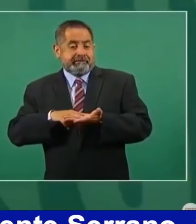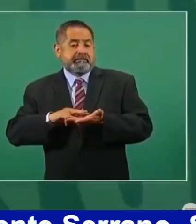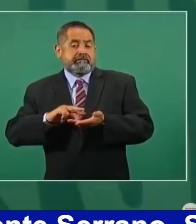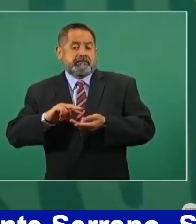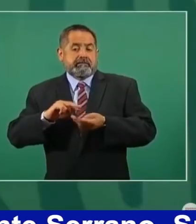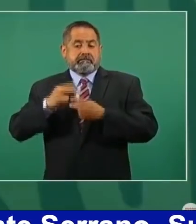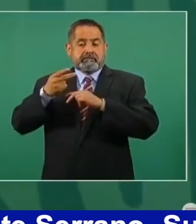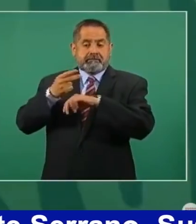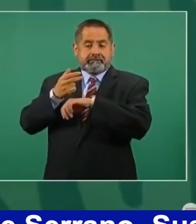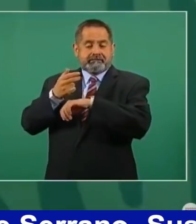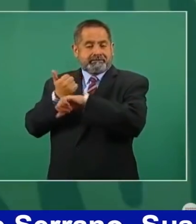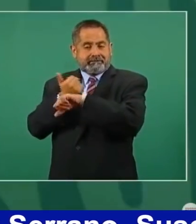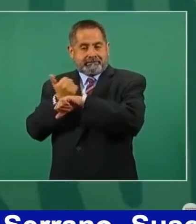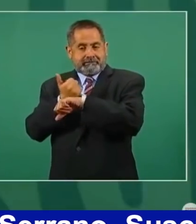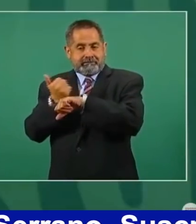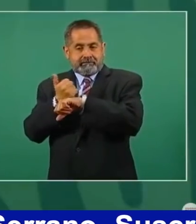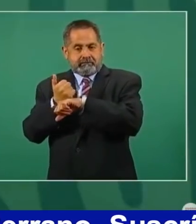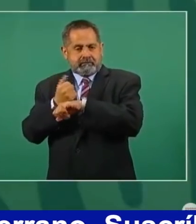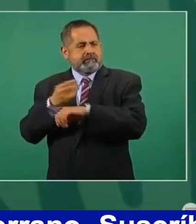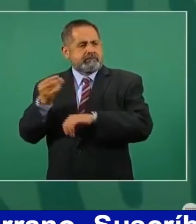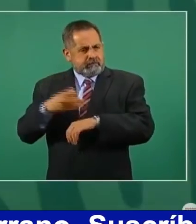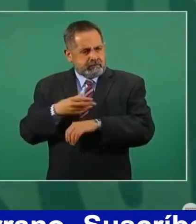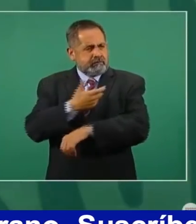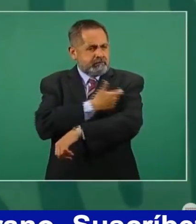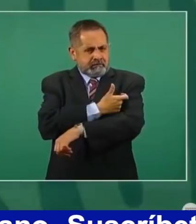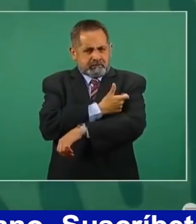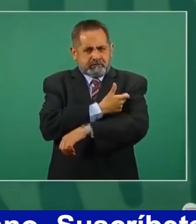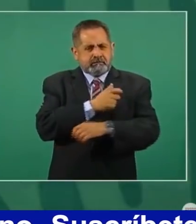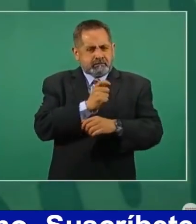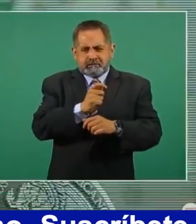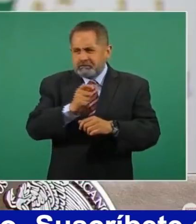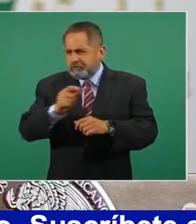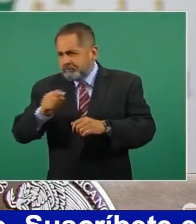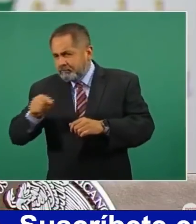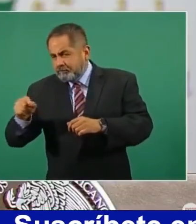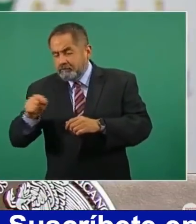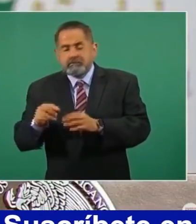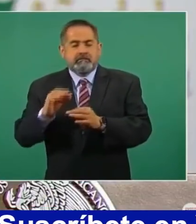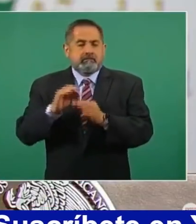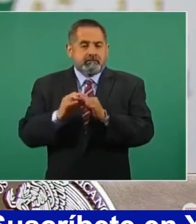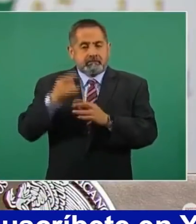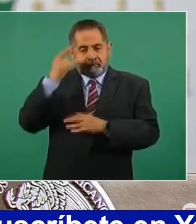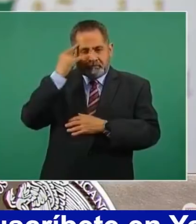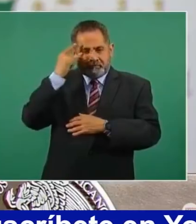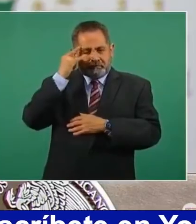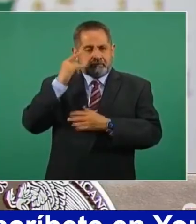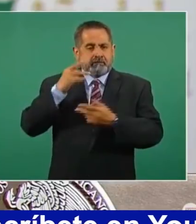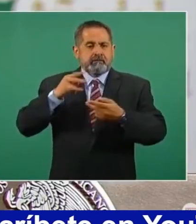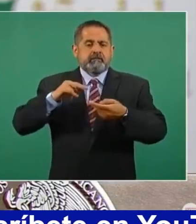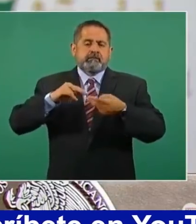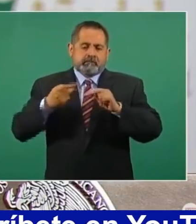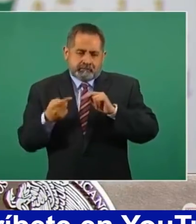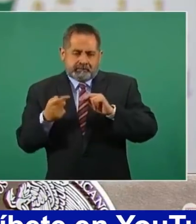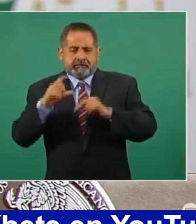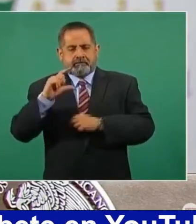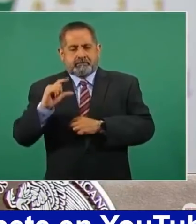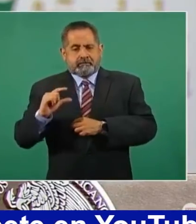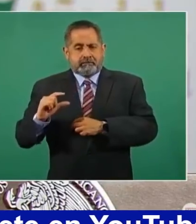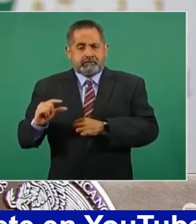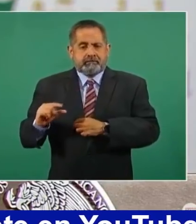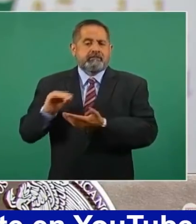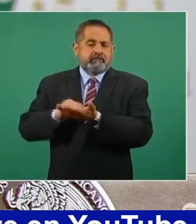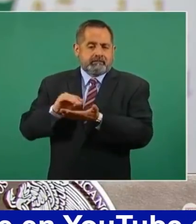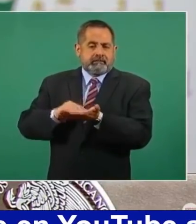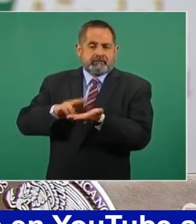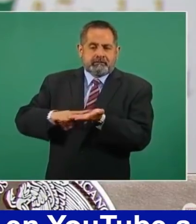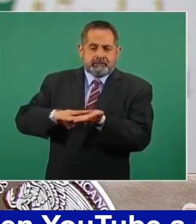continuamos obviamente con la vacunación de personal educativo y afortunadamente en Campeche se logró revertir la tendencia y conservar el semáforo